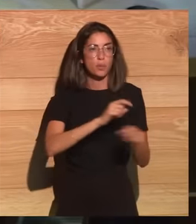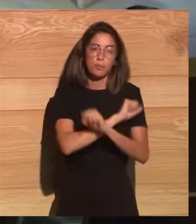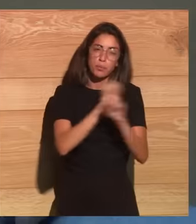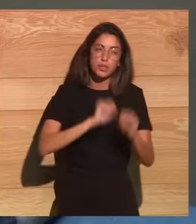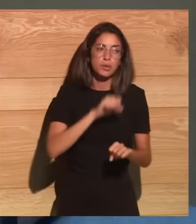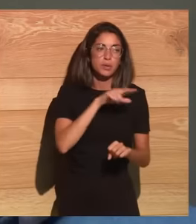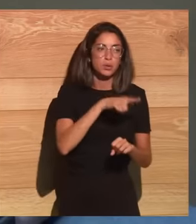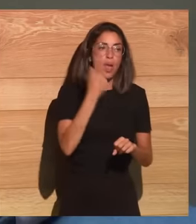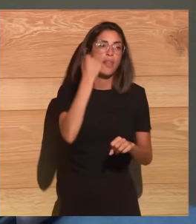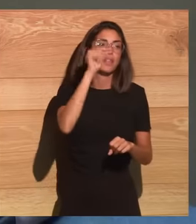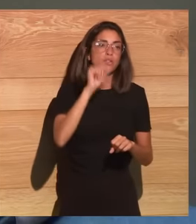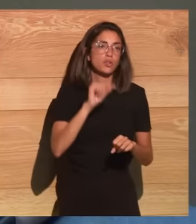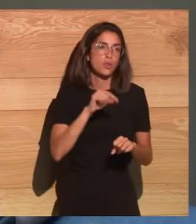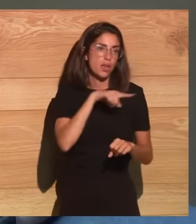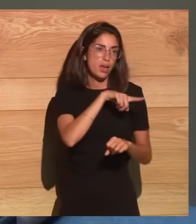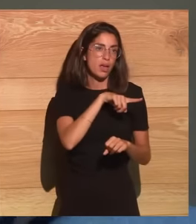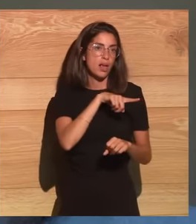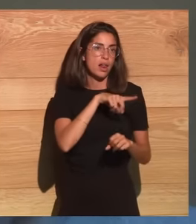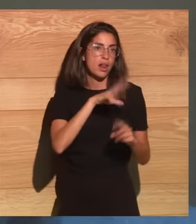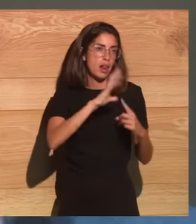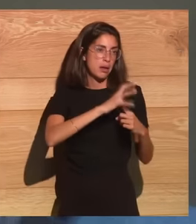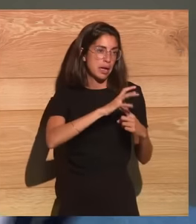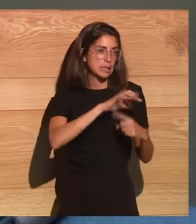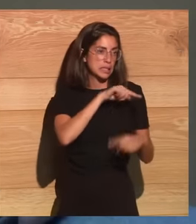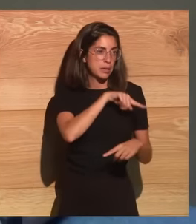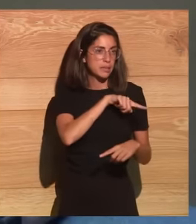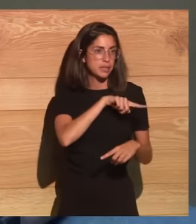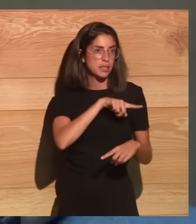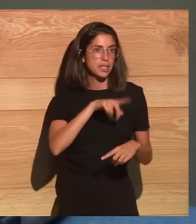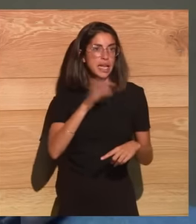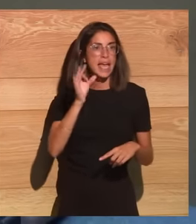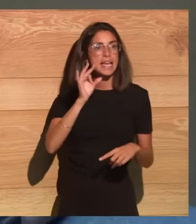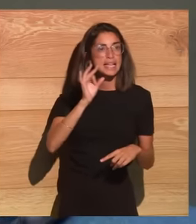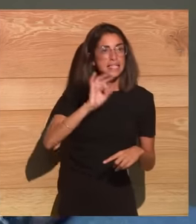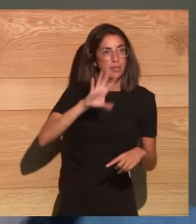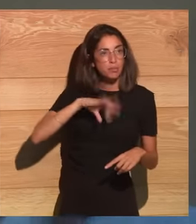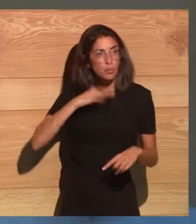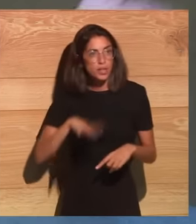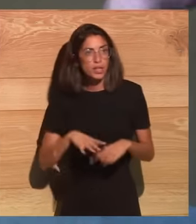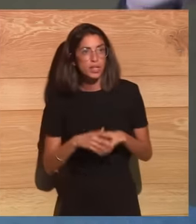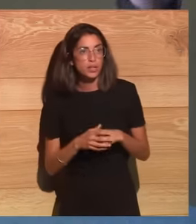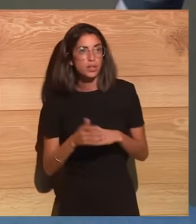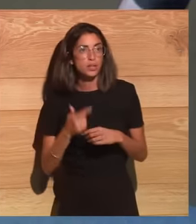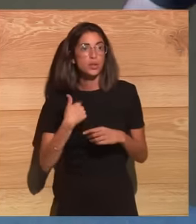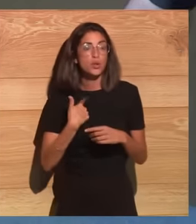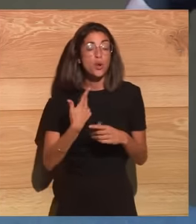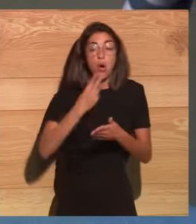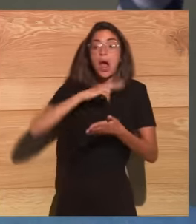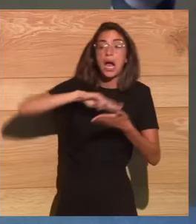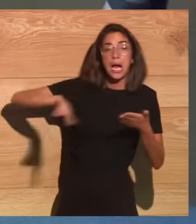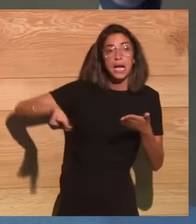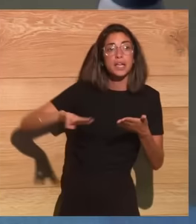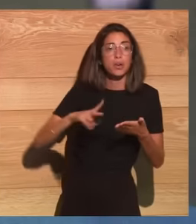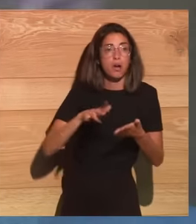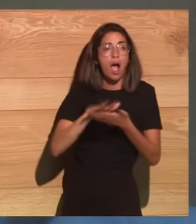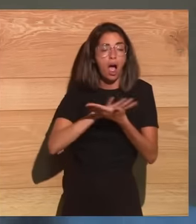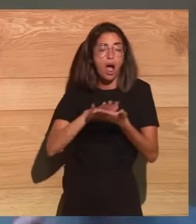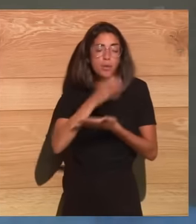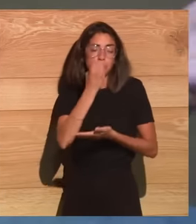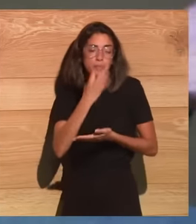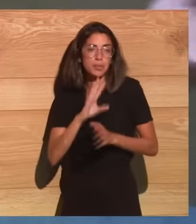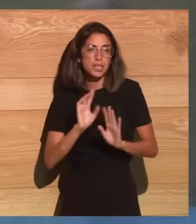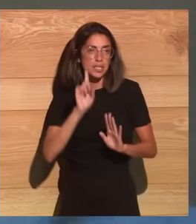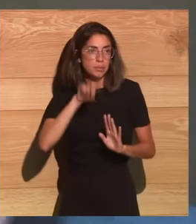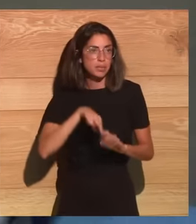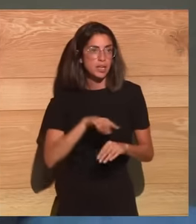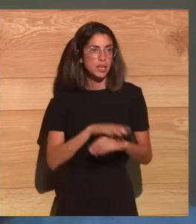pero lo fuerzo el... ¿Pones eses? Puedo hacer las eses, puedo hacer... Hago muy bien el gallego, por ejemplo. Sabéis que